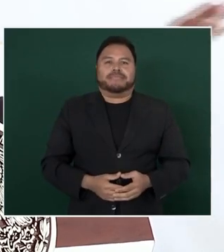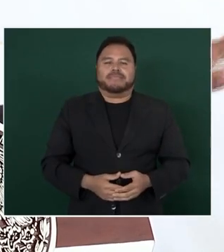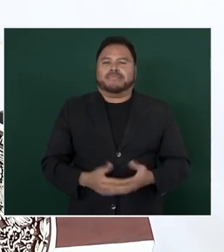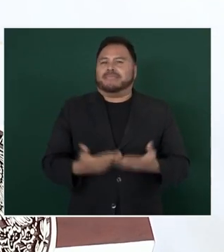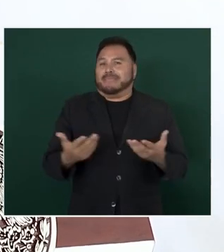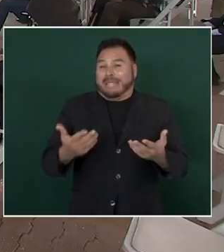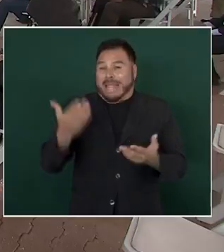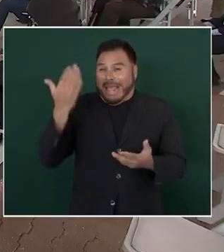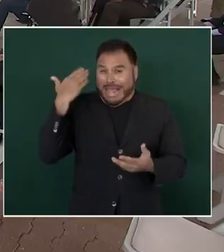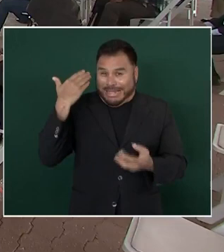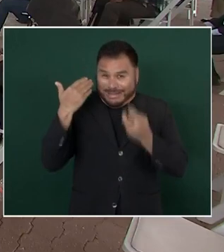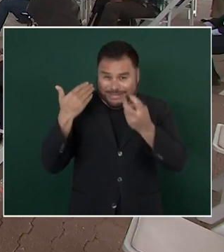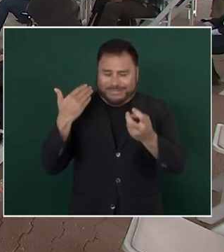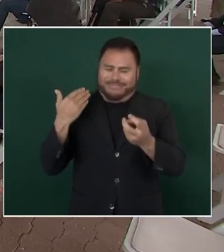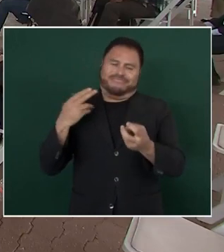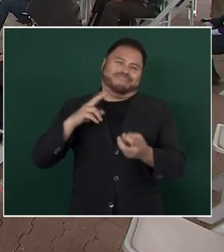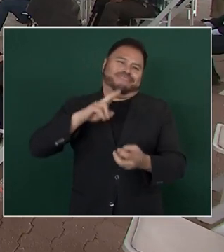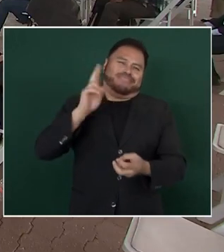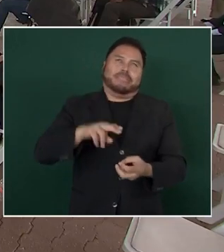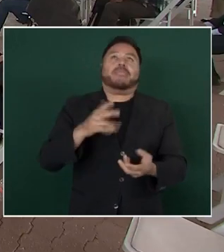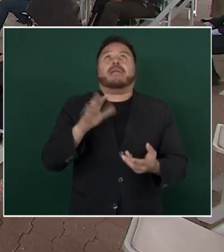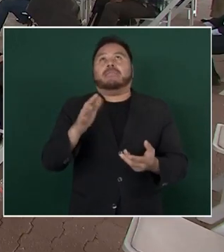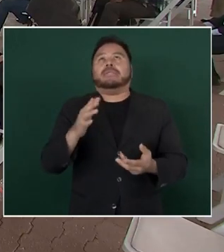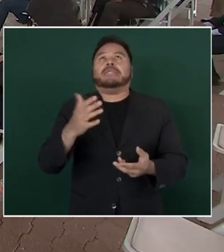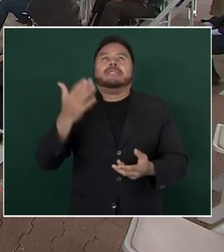Nunca se había visto. Bueno, llevaba